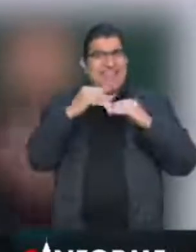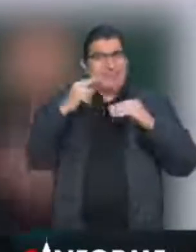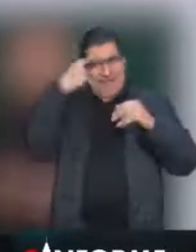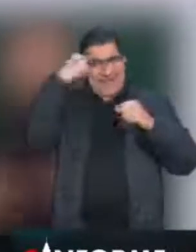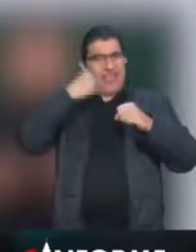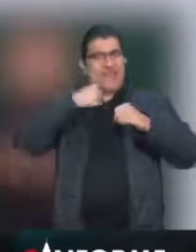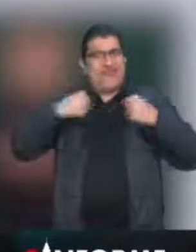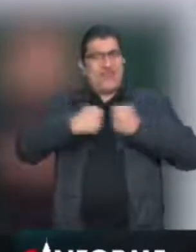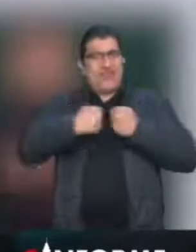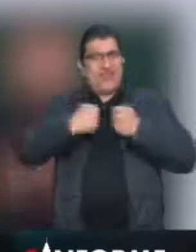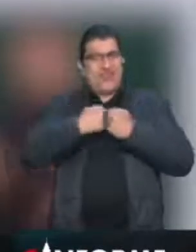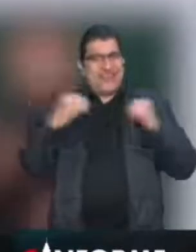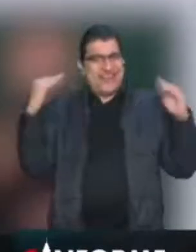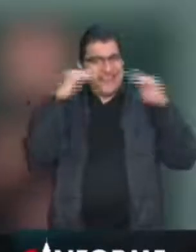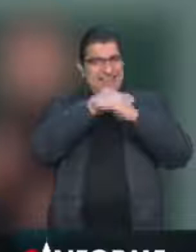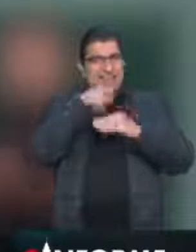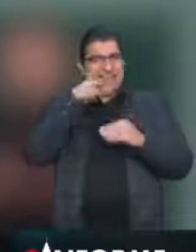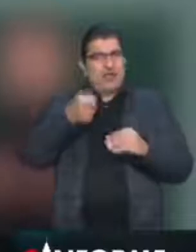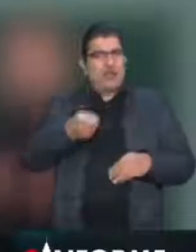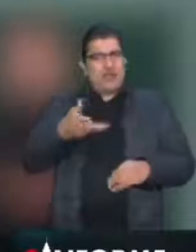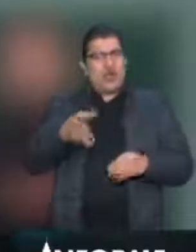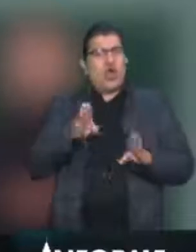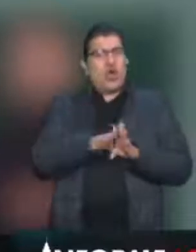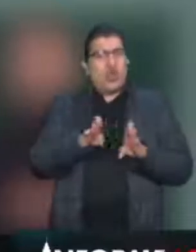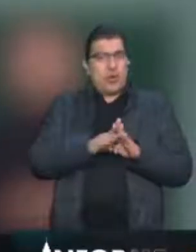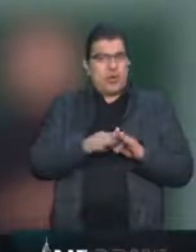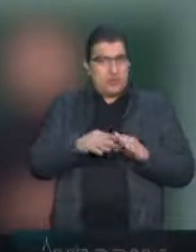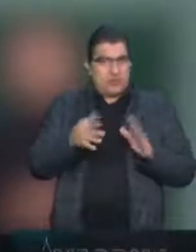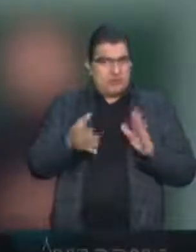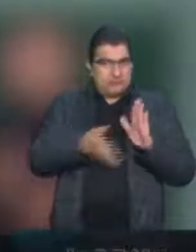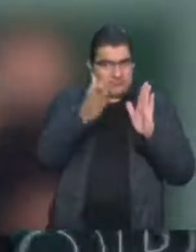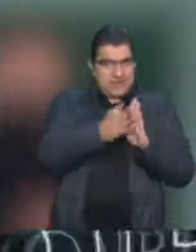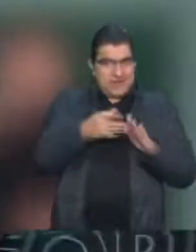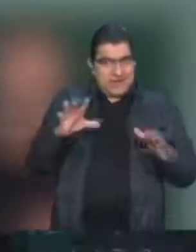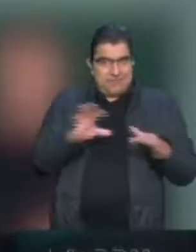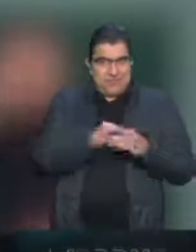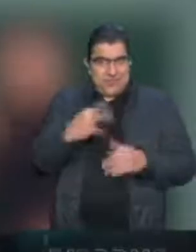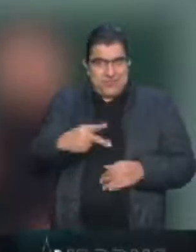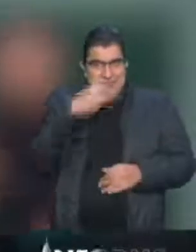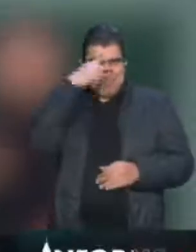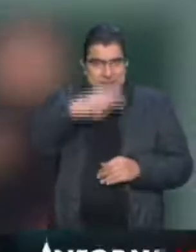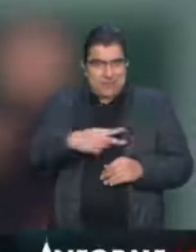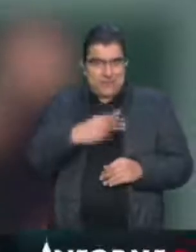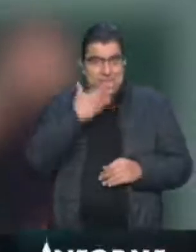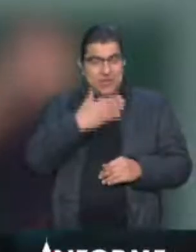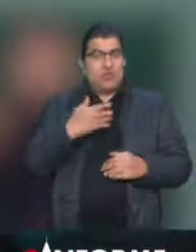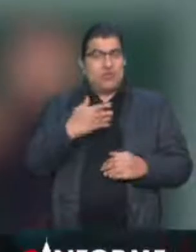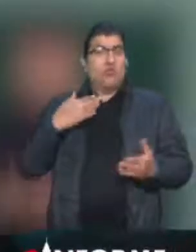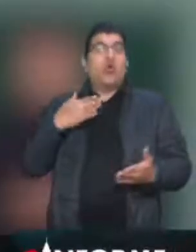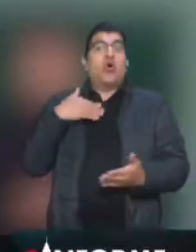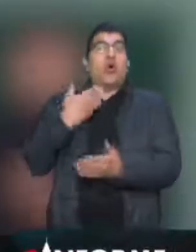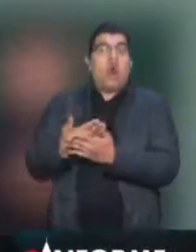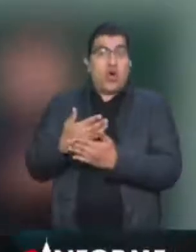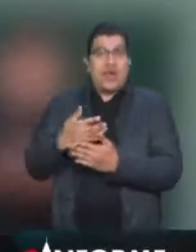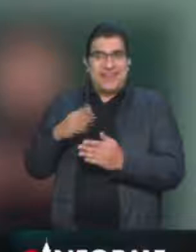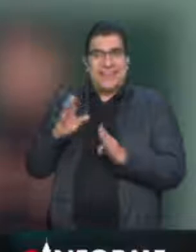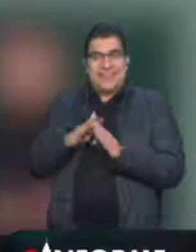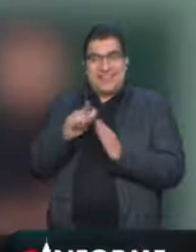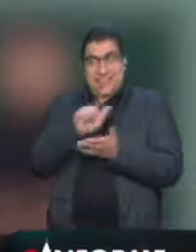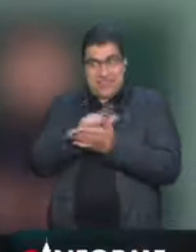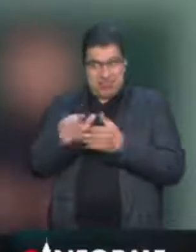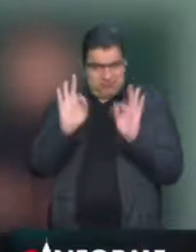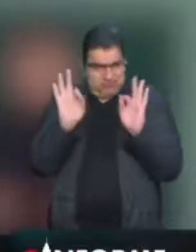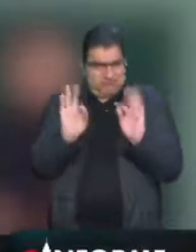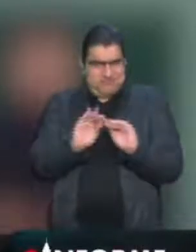fronterizo, que está catalogado como una obra estratégica nacional, pero no se afecta el derecho a la transparencia, así